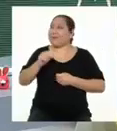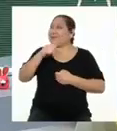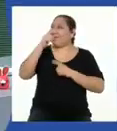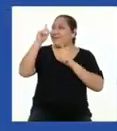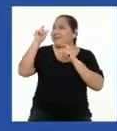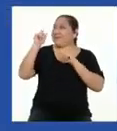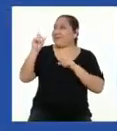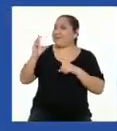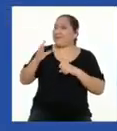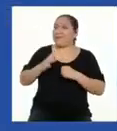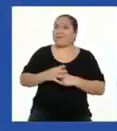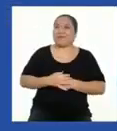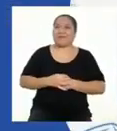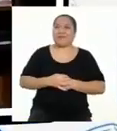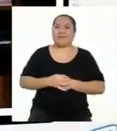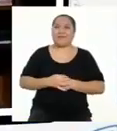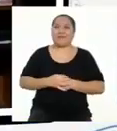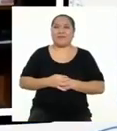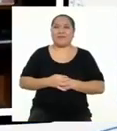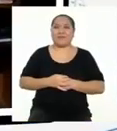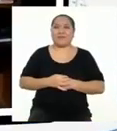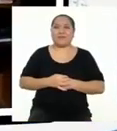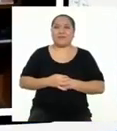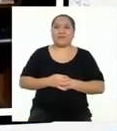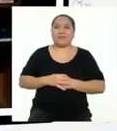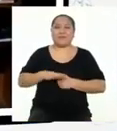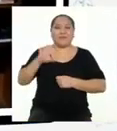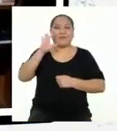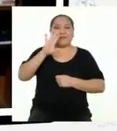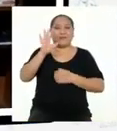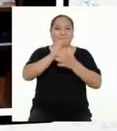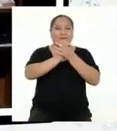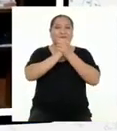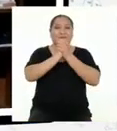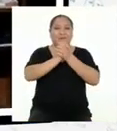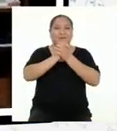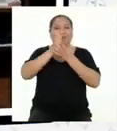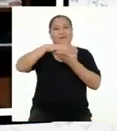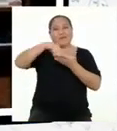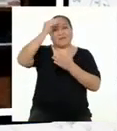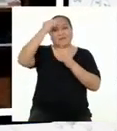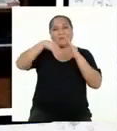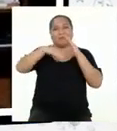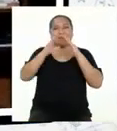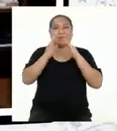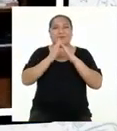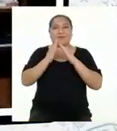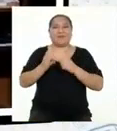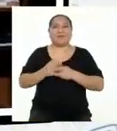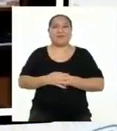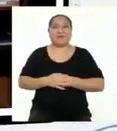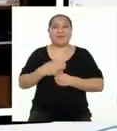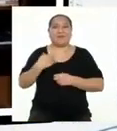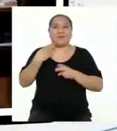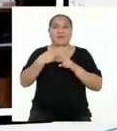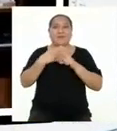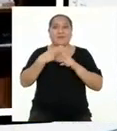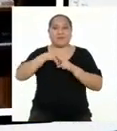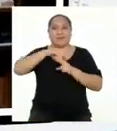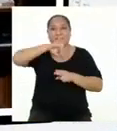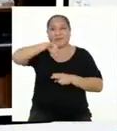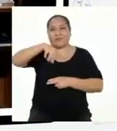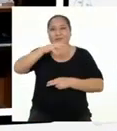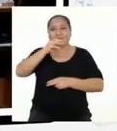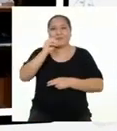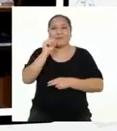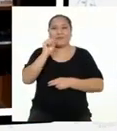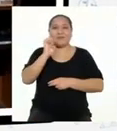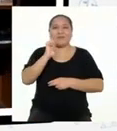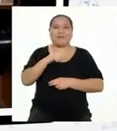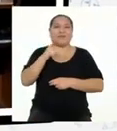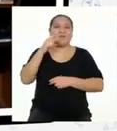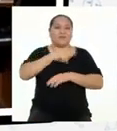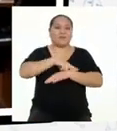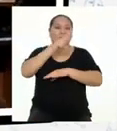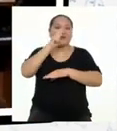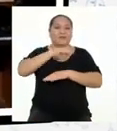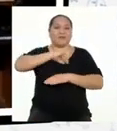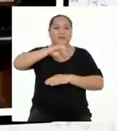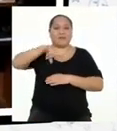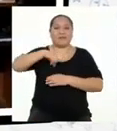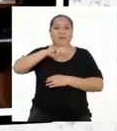otra pregunta. Hola amigas y amigos de Aprende en Casa, me llamo José y les hablo desde la